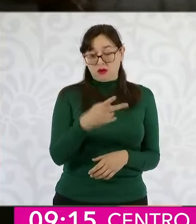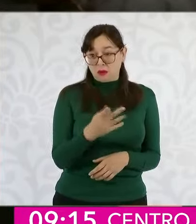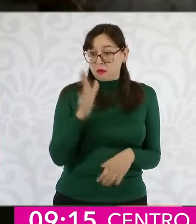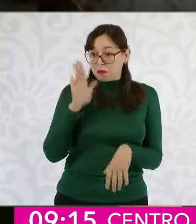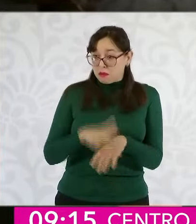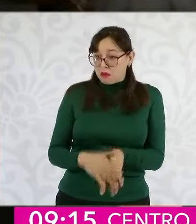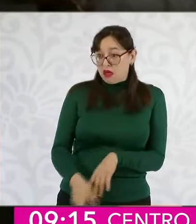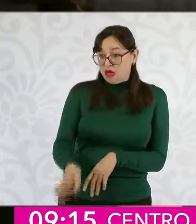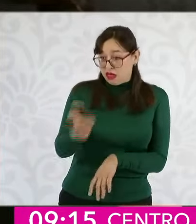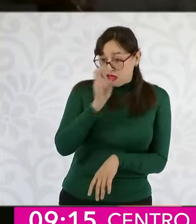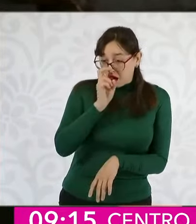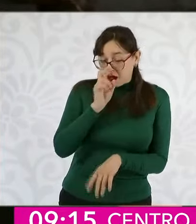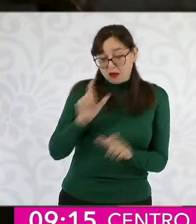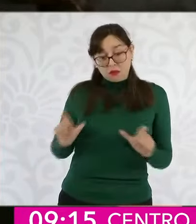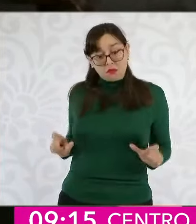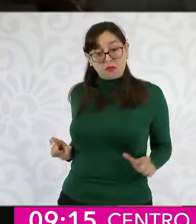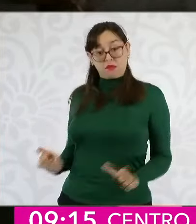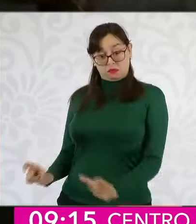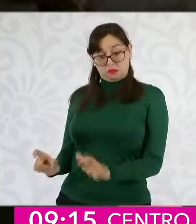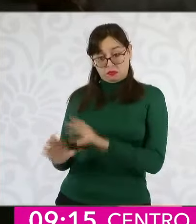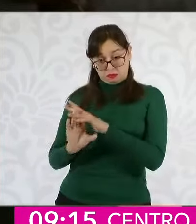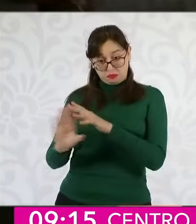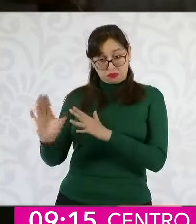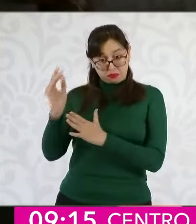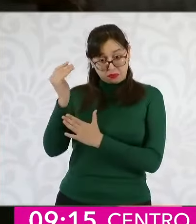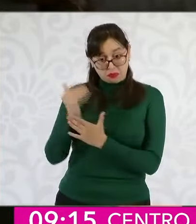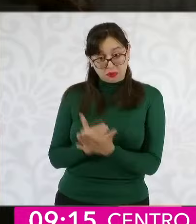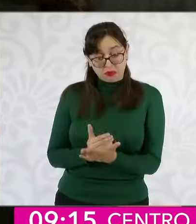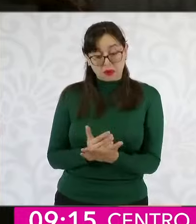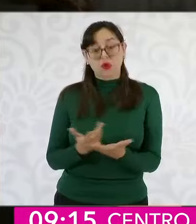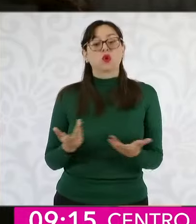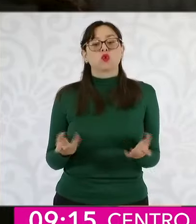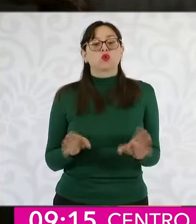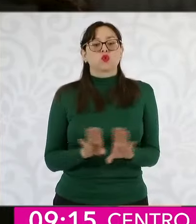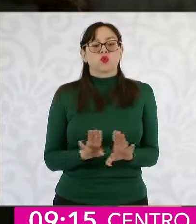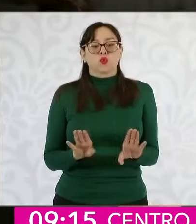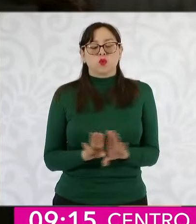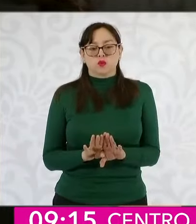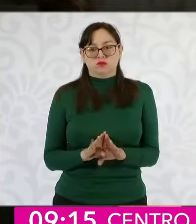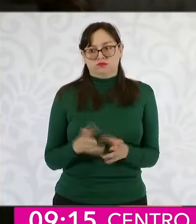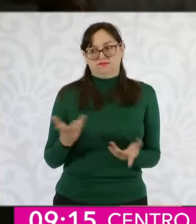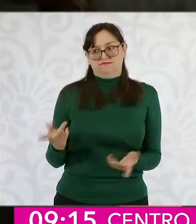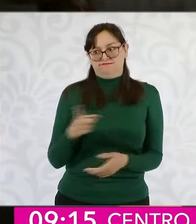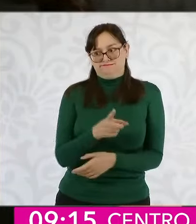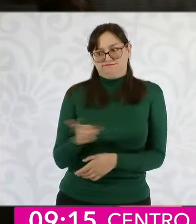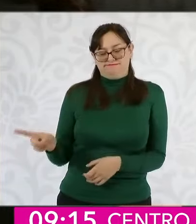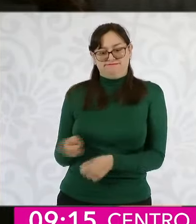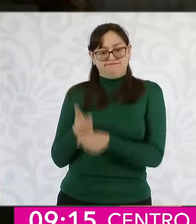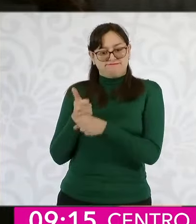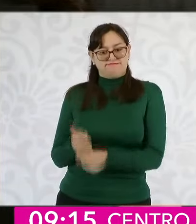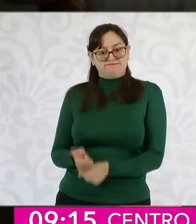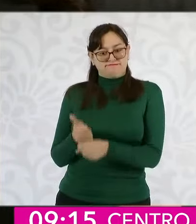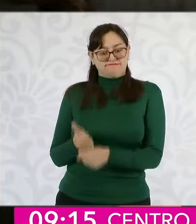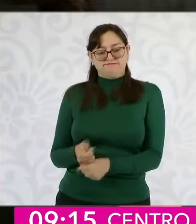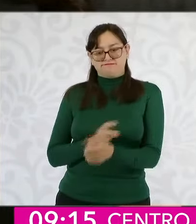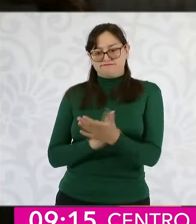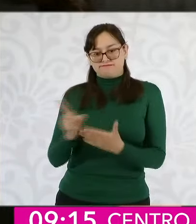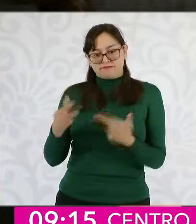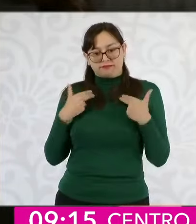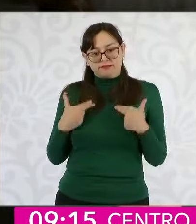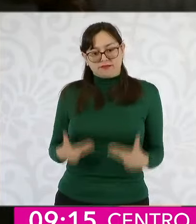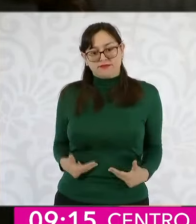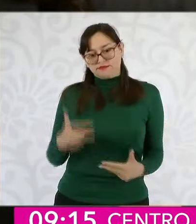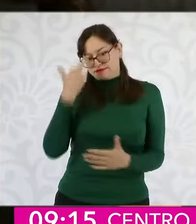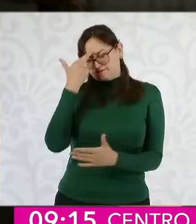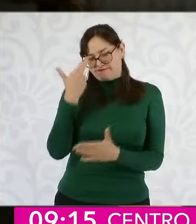está considerando México para frenar la migración? ¿Cómo lo haría sin someter a los migrantes a mayores violaciones de